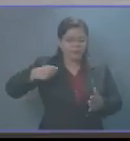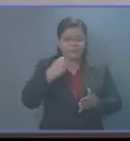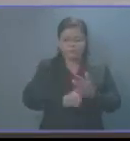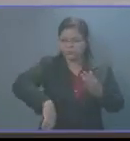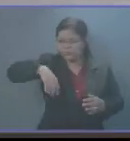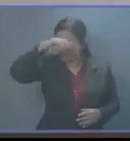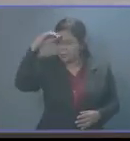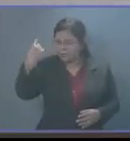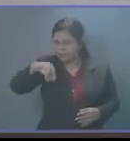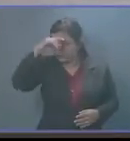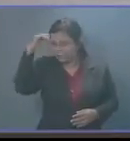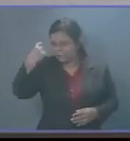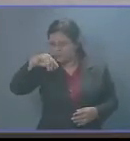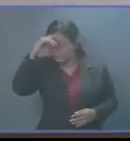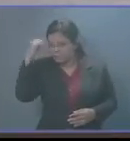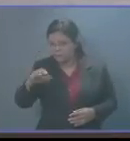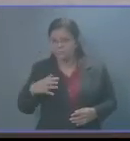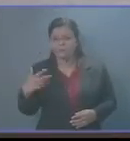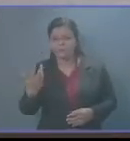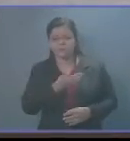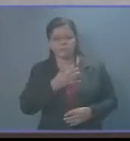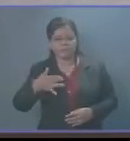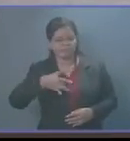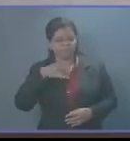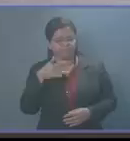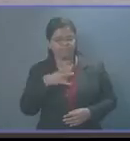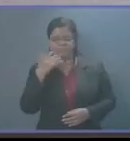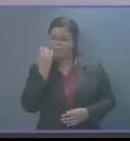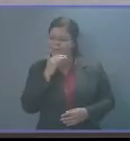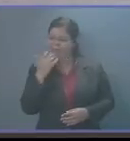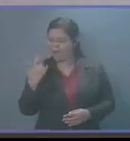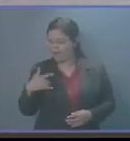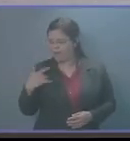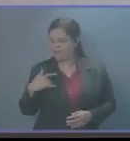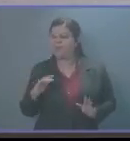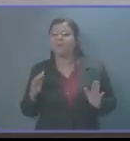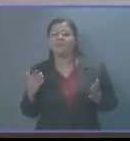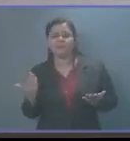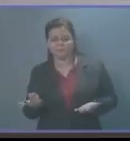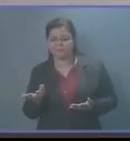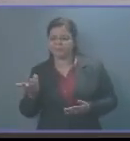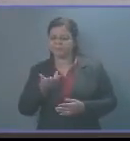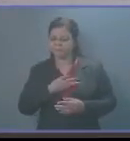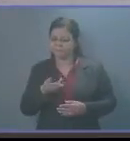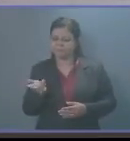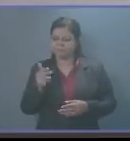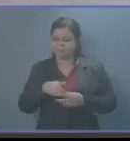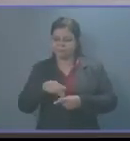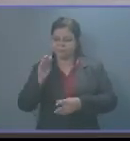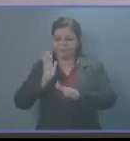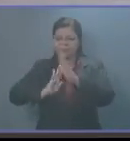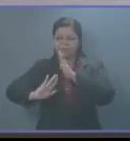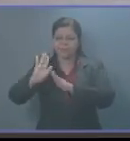trabajadora. Además, sintámonos orgullosos de formar parte de la historia de